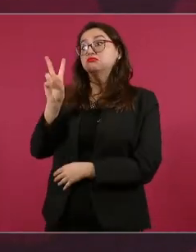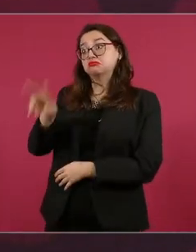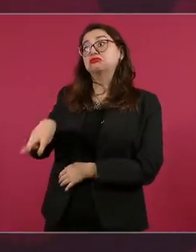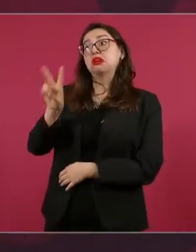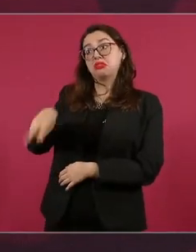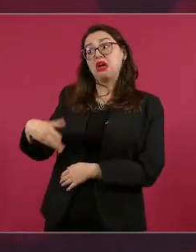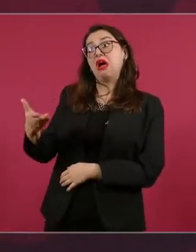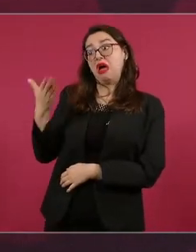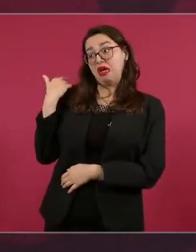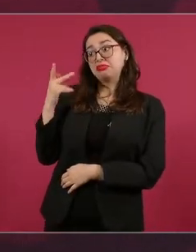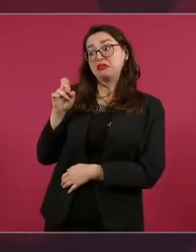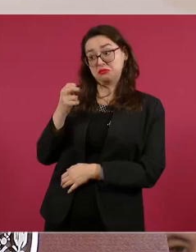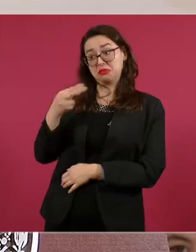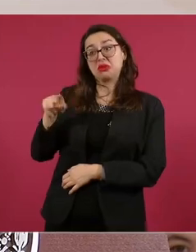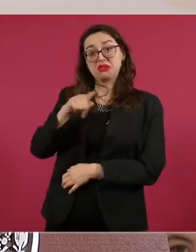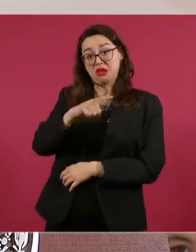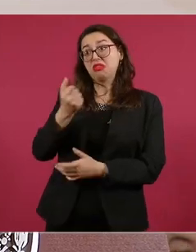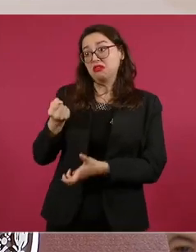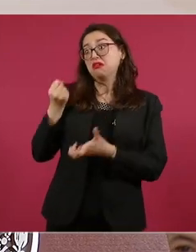Hay una parte en donde dice